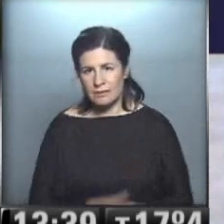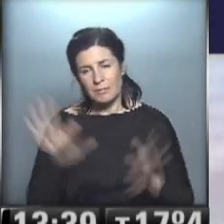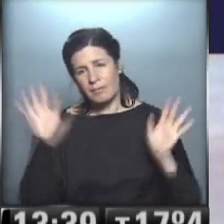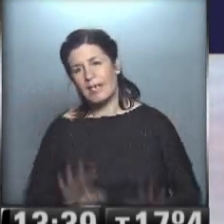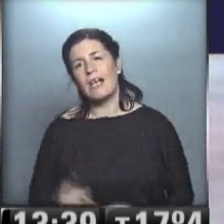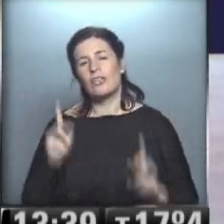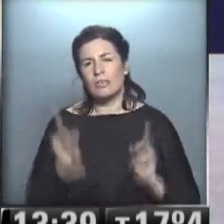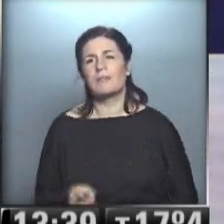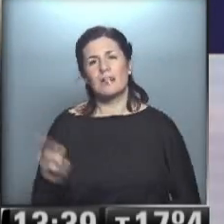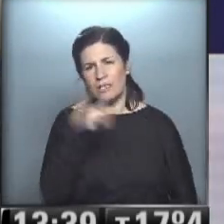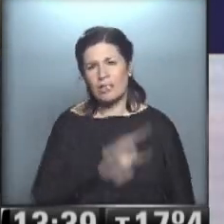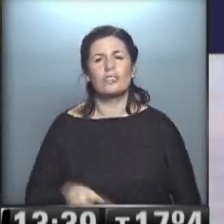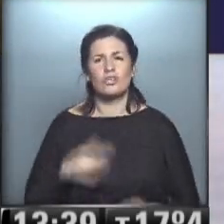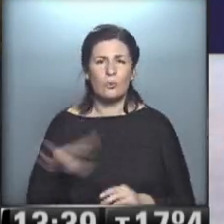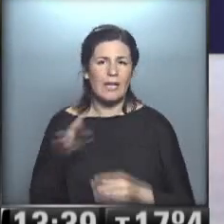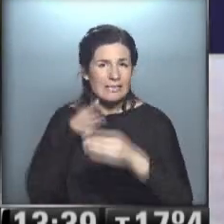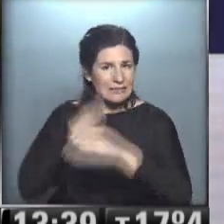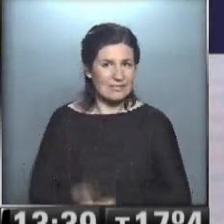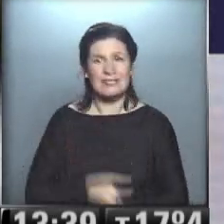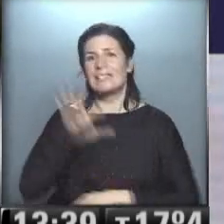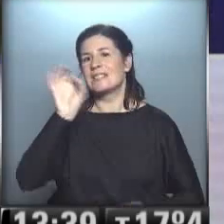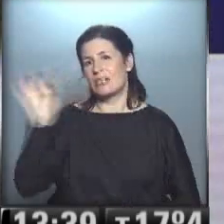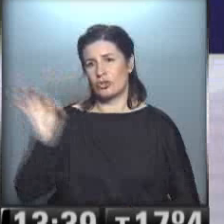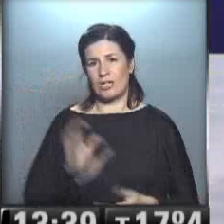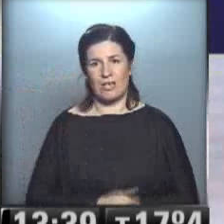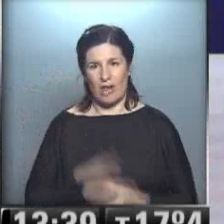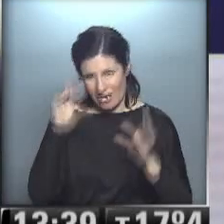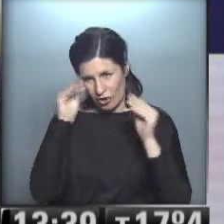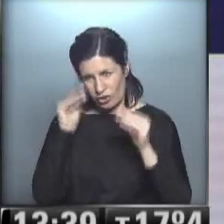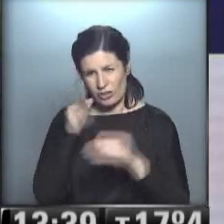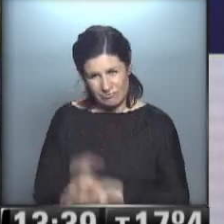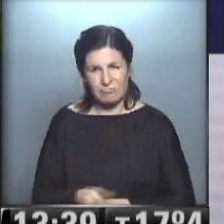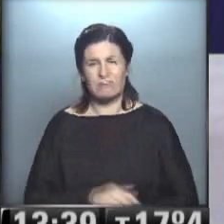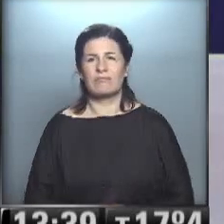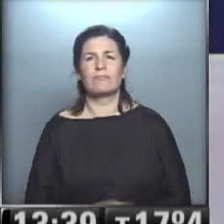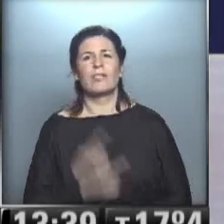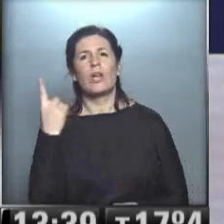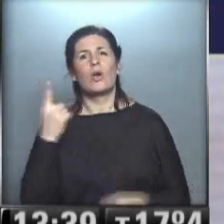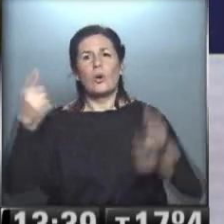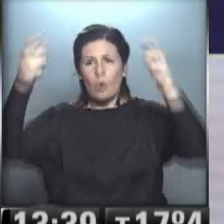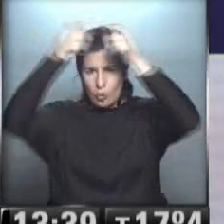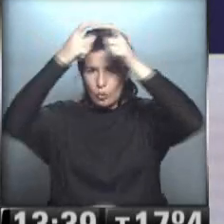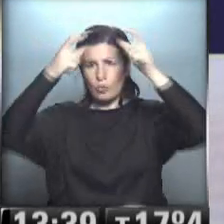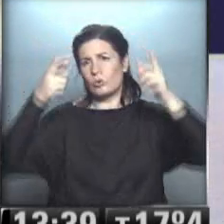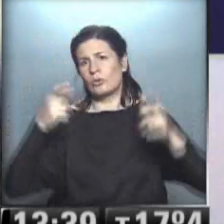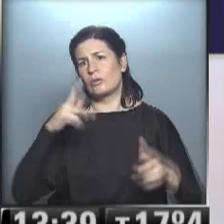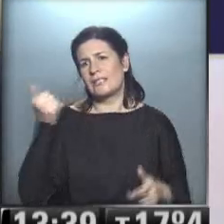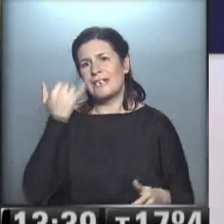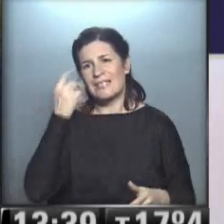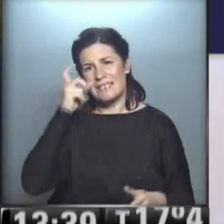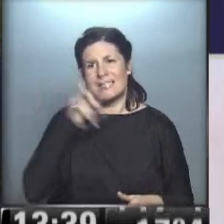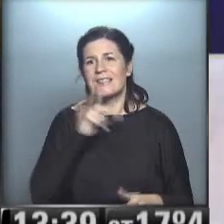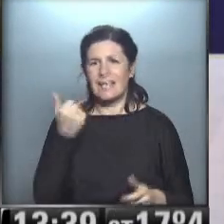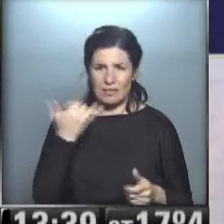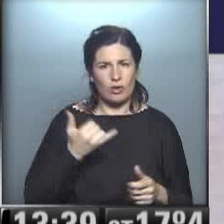peregrinos que esperaban para entrar a las 12 de la noche. Hay un San Cayetano que es el que se ve, que es el que estuvimos mostrando, sí.